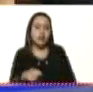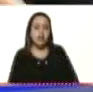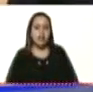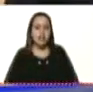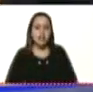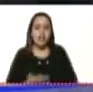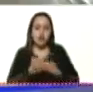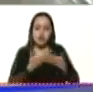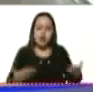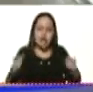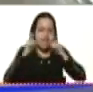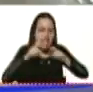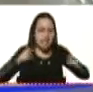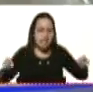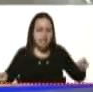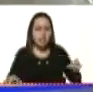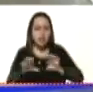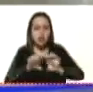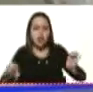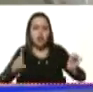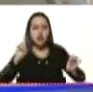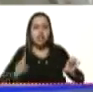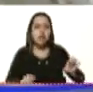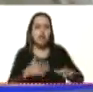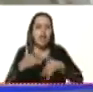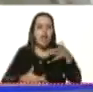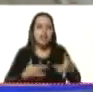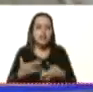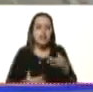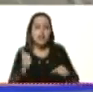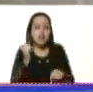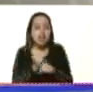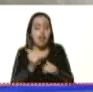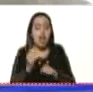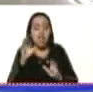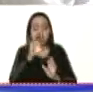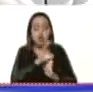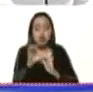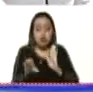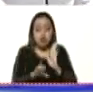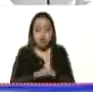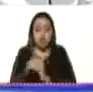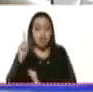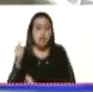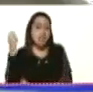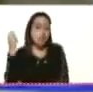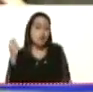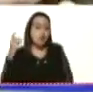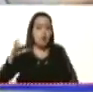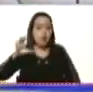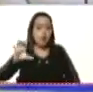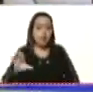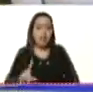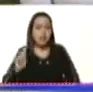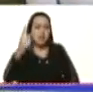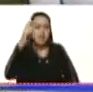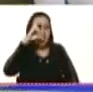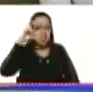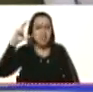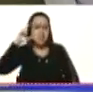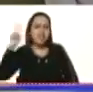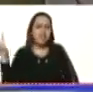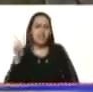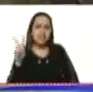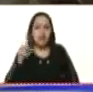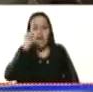labor legislativa y su temple y accionar como constituyente y diputado patriota, además de ser el primer canciller de Venezuela en